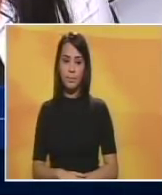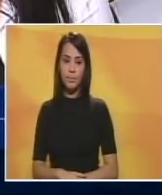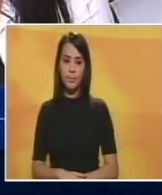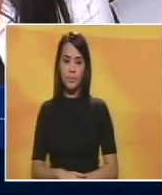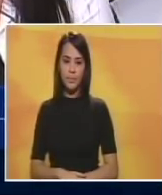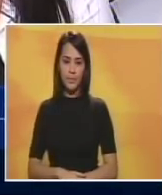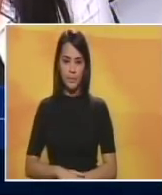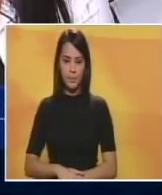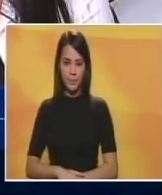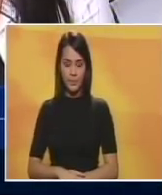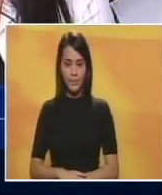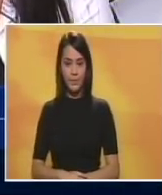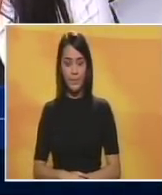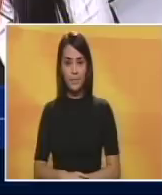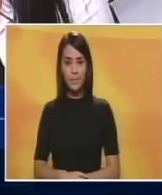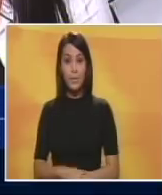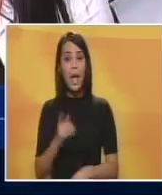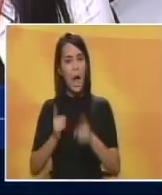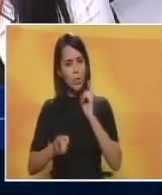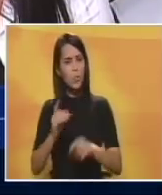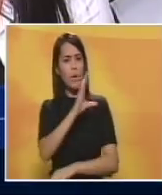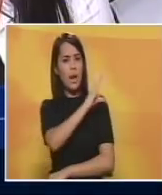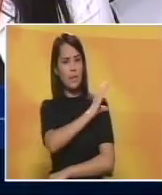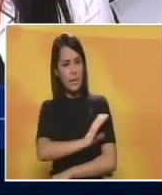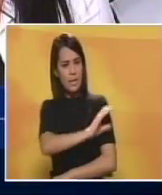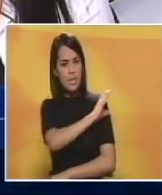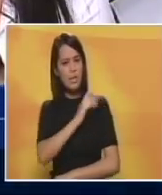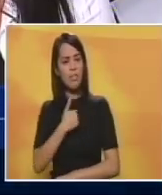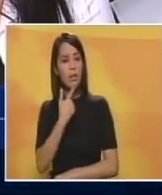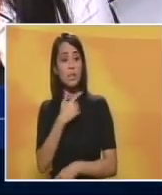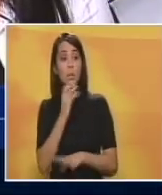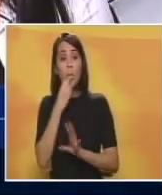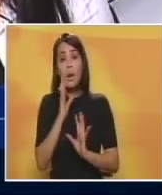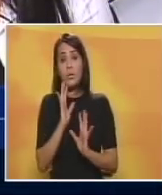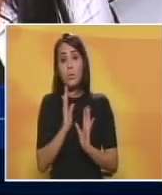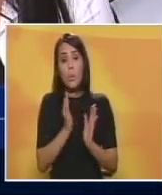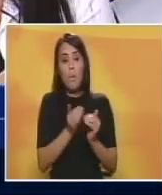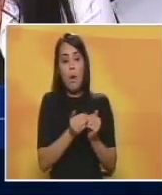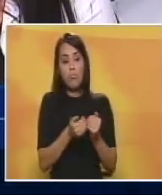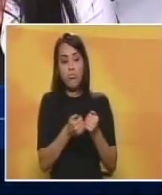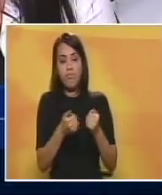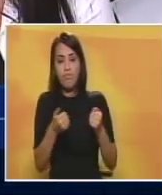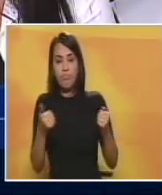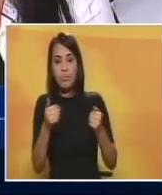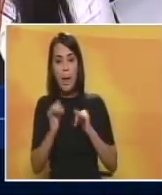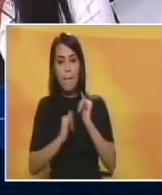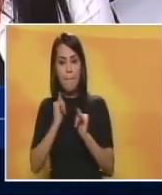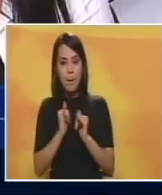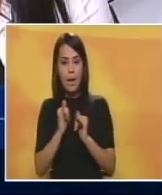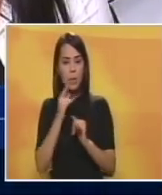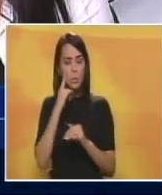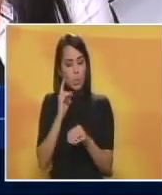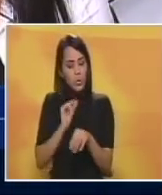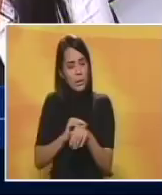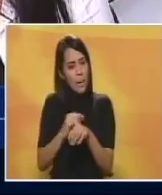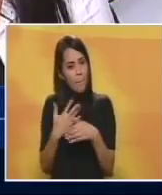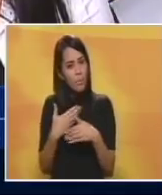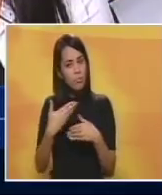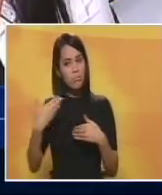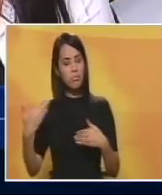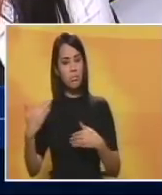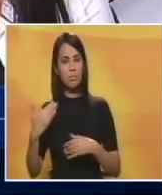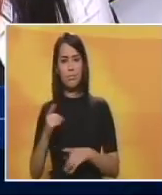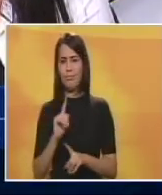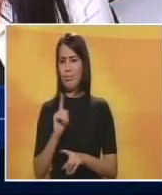niño. Entonces, a pesar de que hay muchas clínicas que dicen de que, bueno, vamos a separar al bebé y vamos a dejarlo un tiempo afuera,